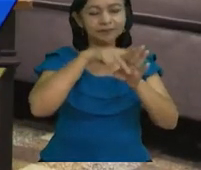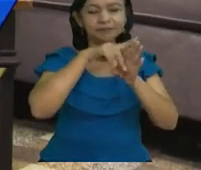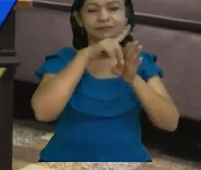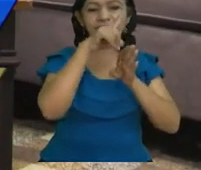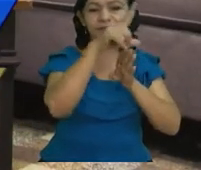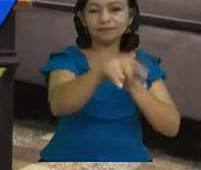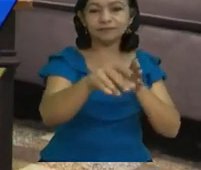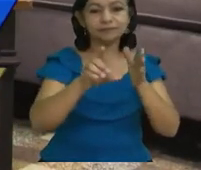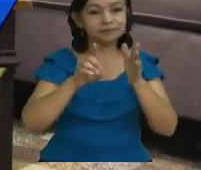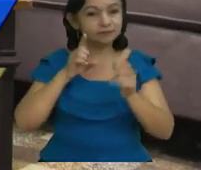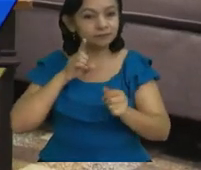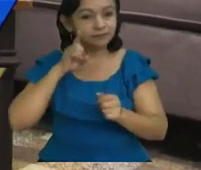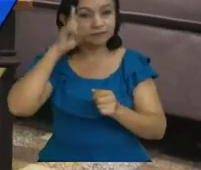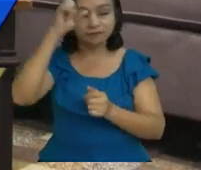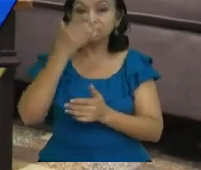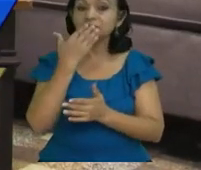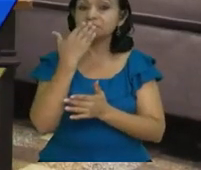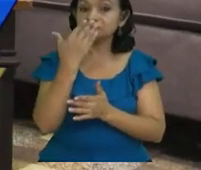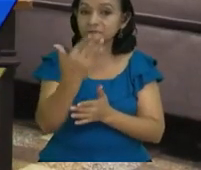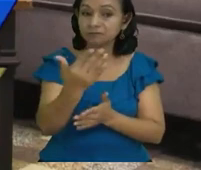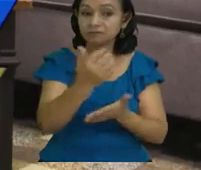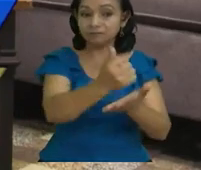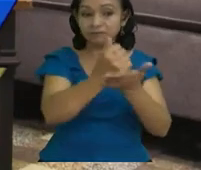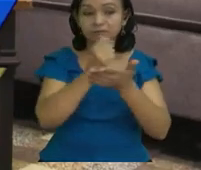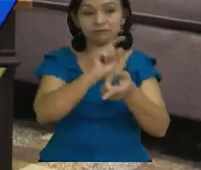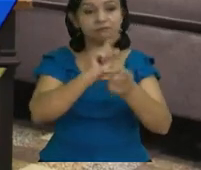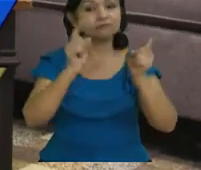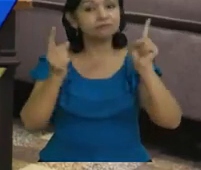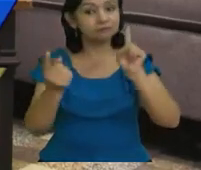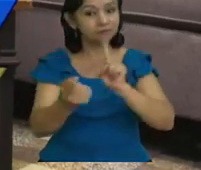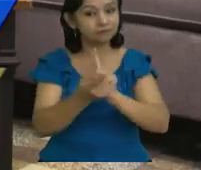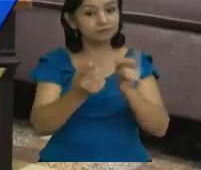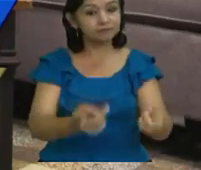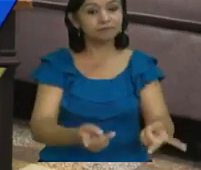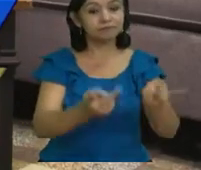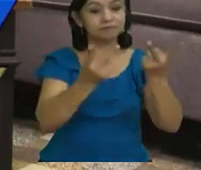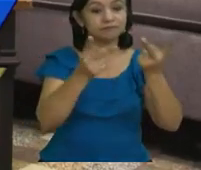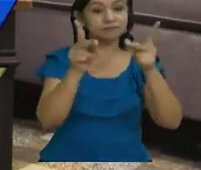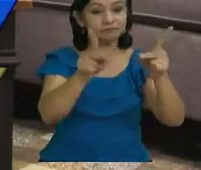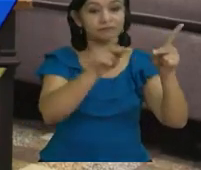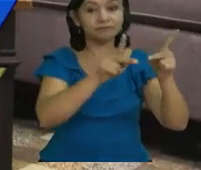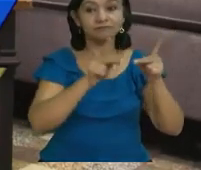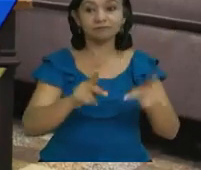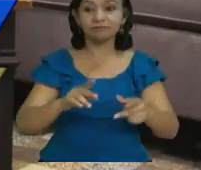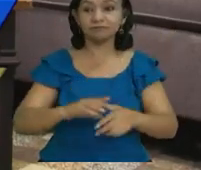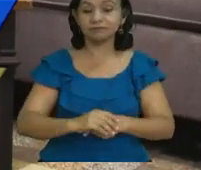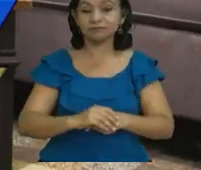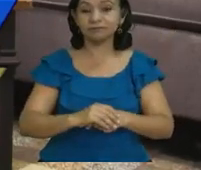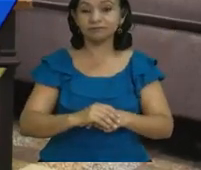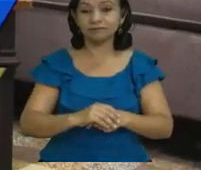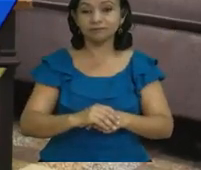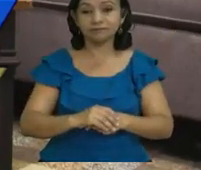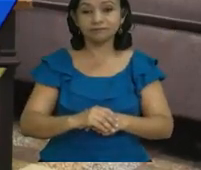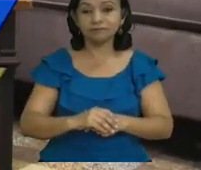y emprendimientos muy buenos que han venido a cambiar totalmente la vida de los productores.